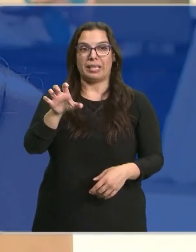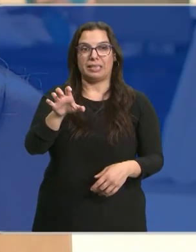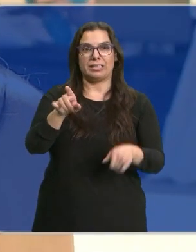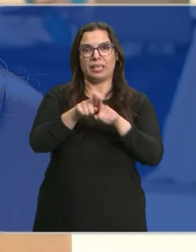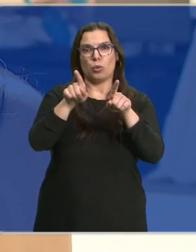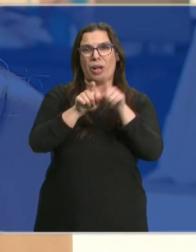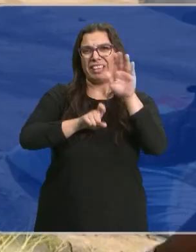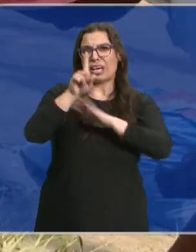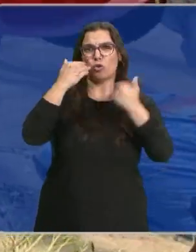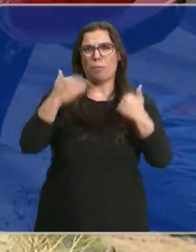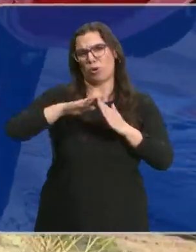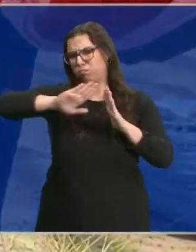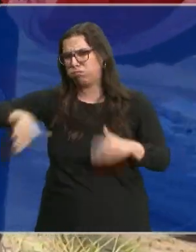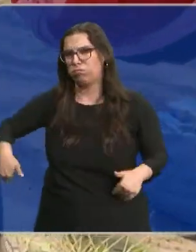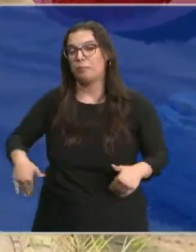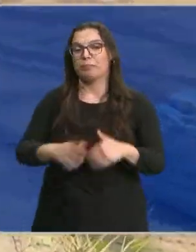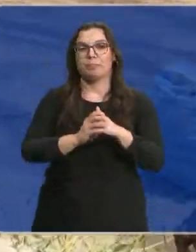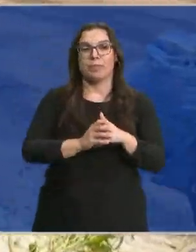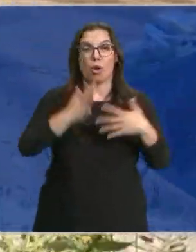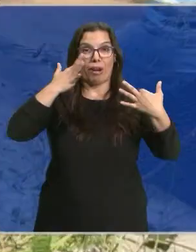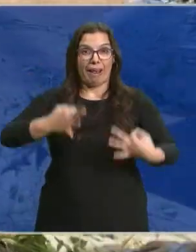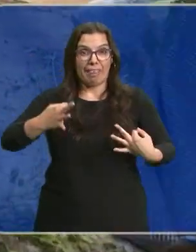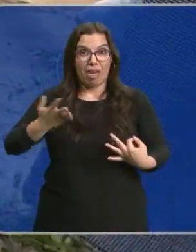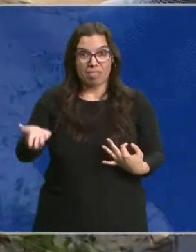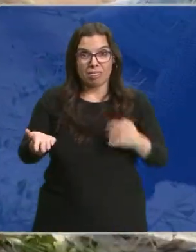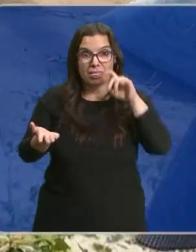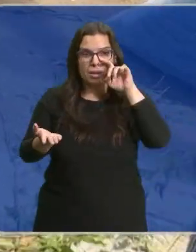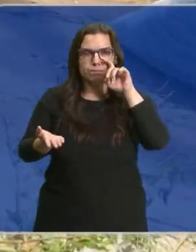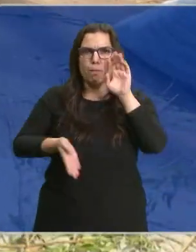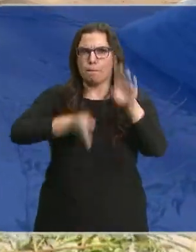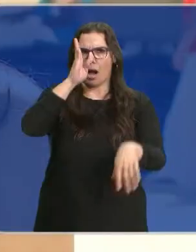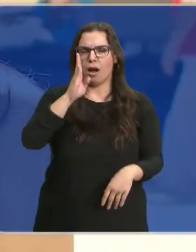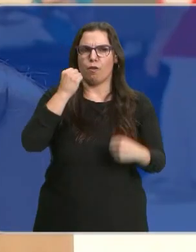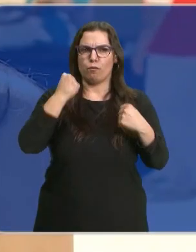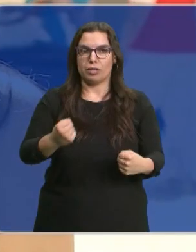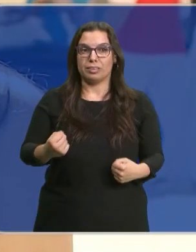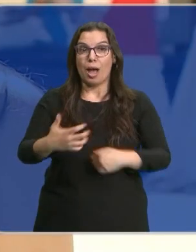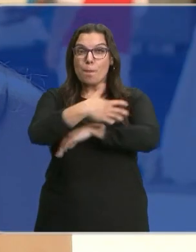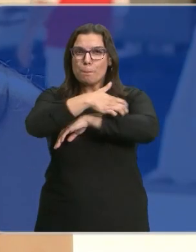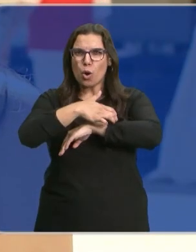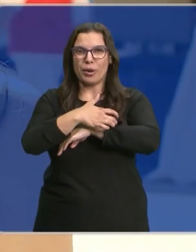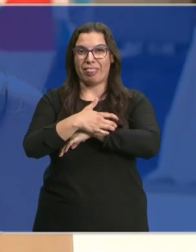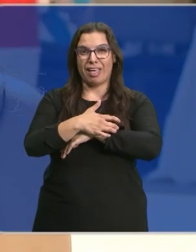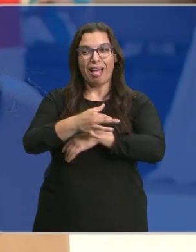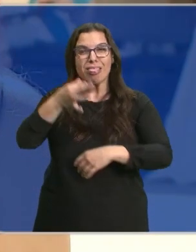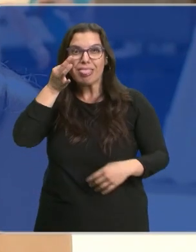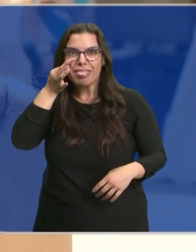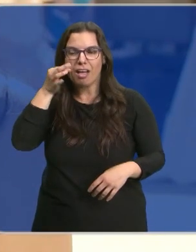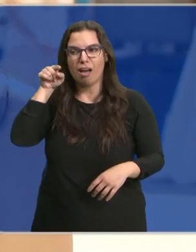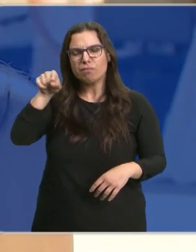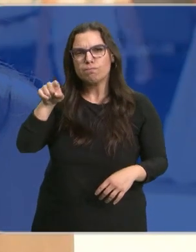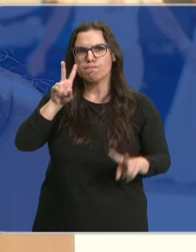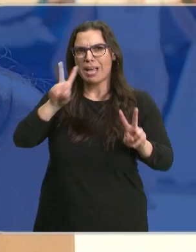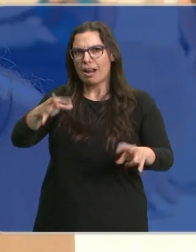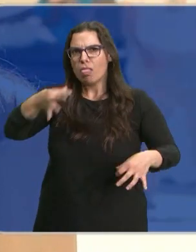en la cola de índice de desarrollo humano. Ver esta realidad es un duro golpe. Convivir con la pobreza tan de cara no